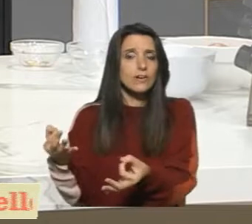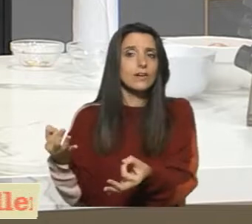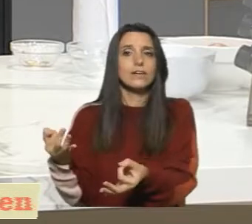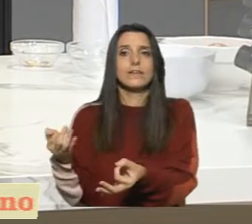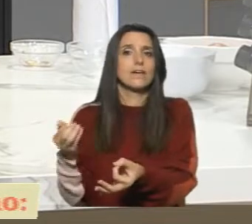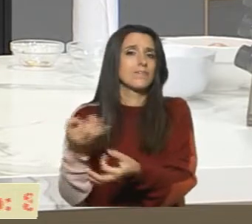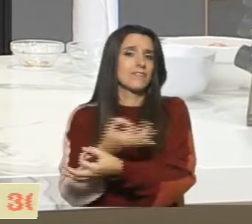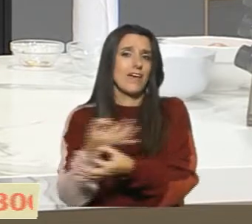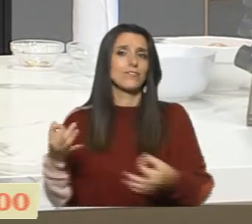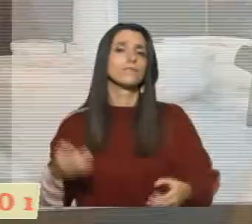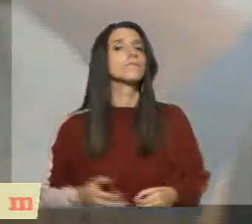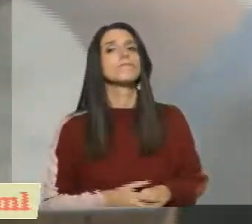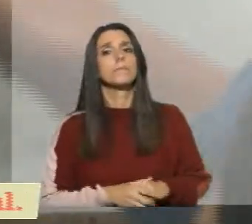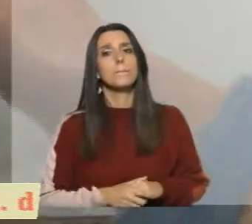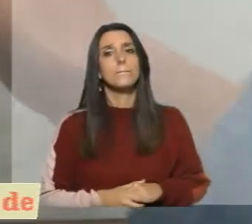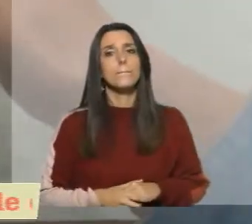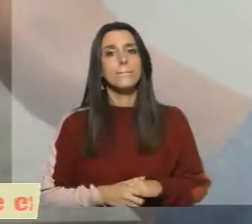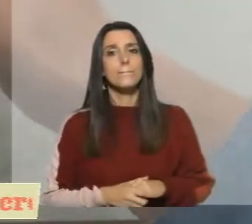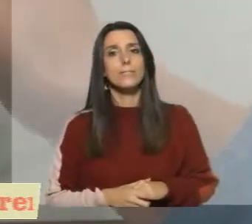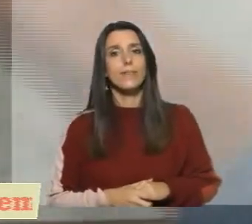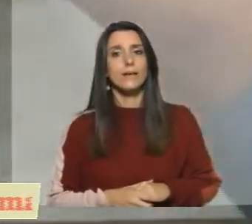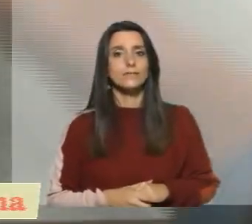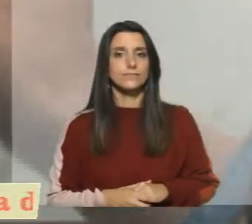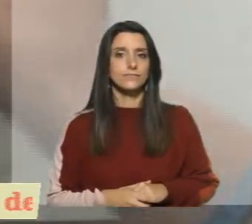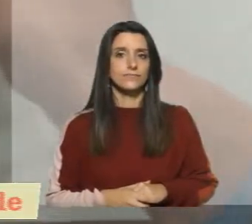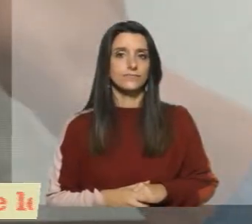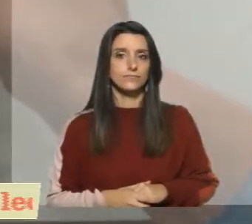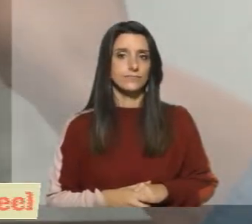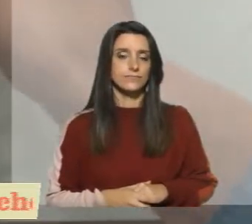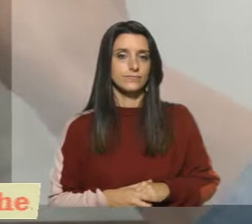Sí, te queda bárbaro. Mira, vas batiendo así.